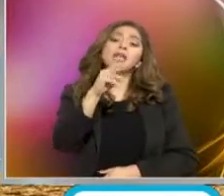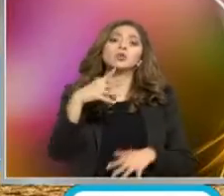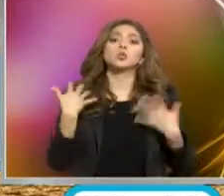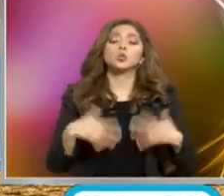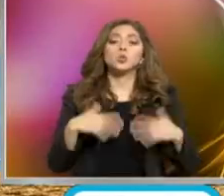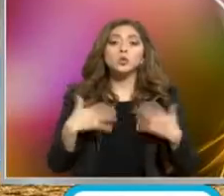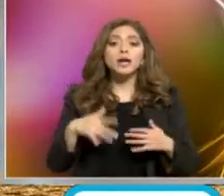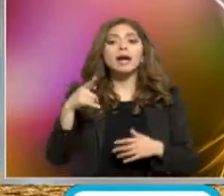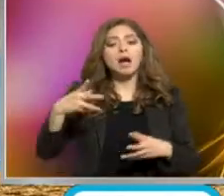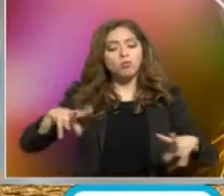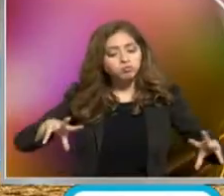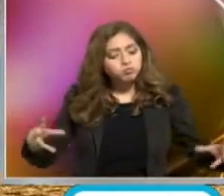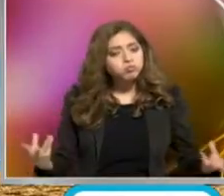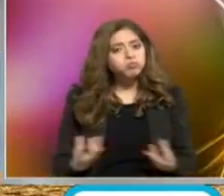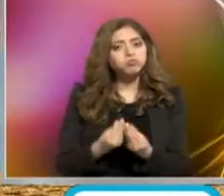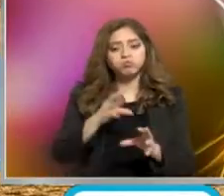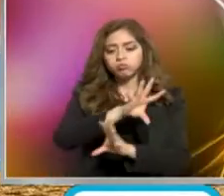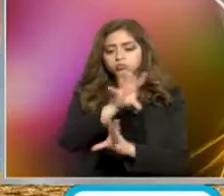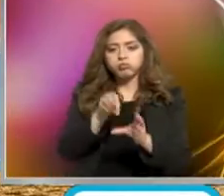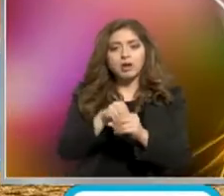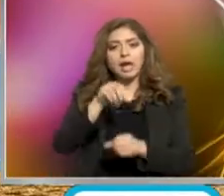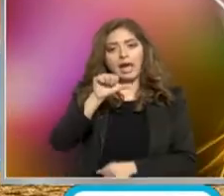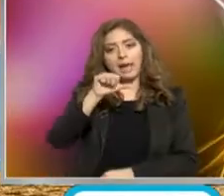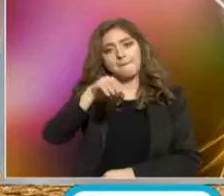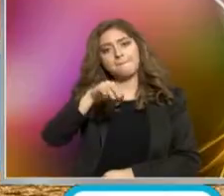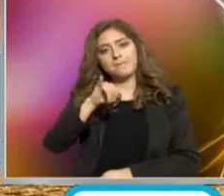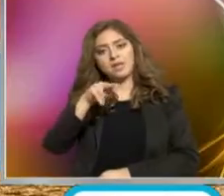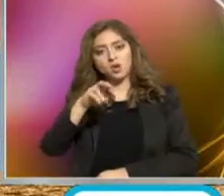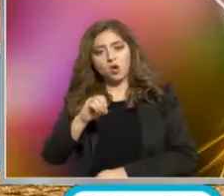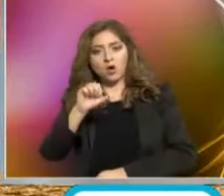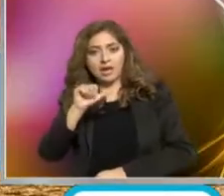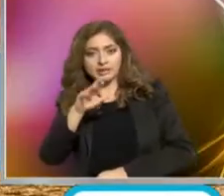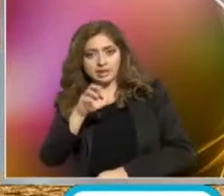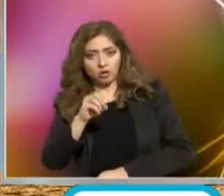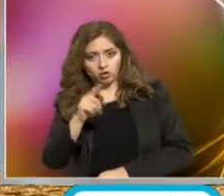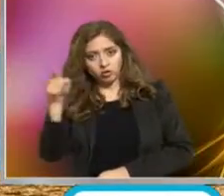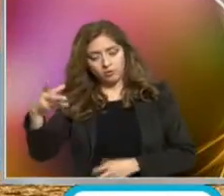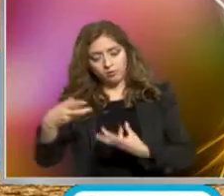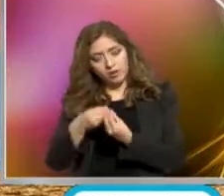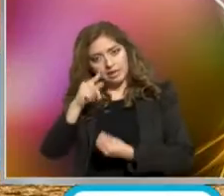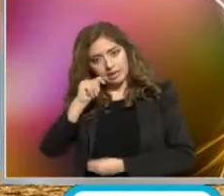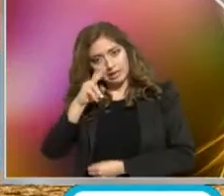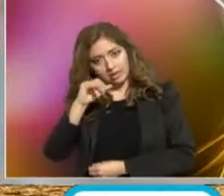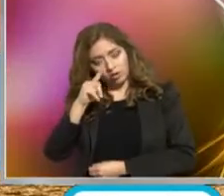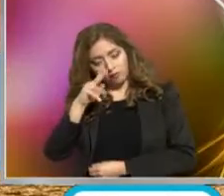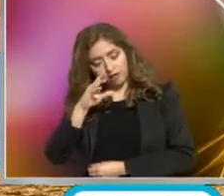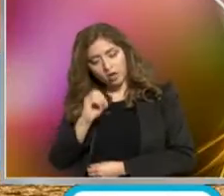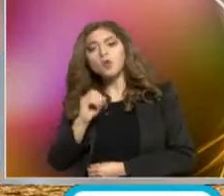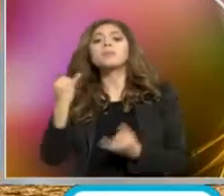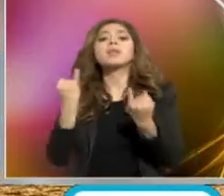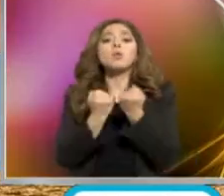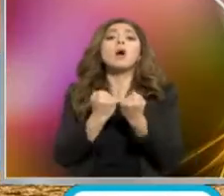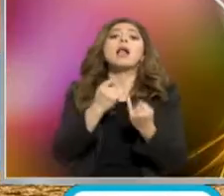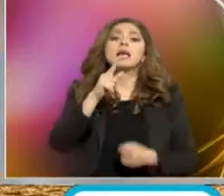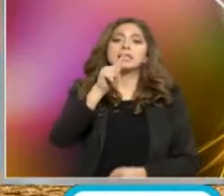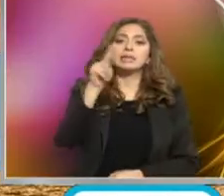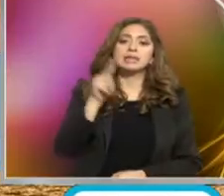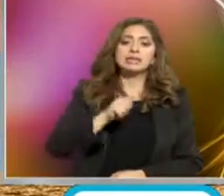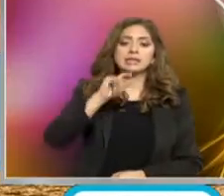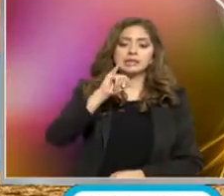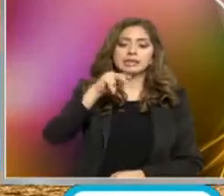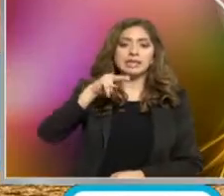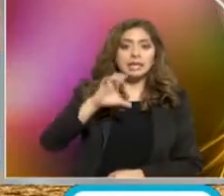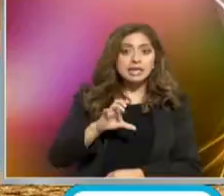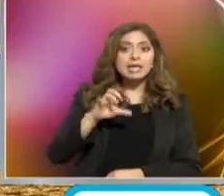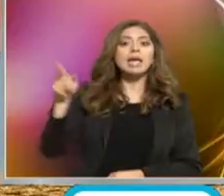quiere decir que incluye todos los aminoácidos esenciales, incluyendo el triptófano. También son ricos en zinc, que también influye sobre el estado de